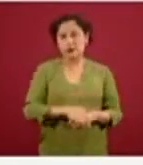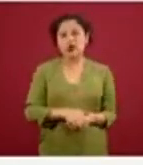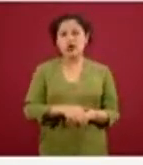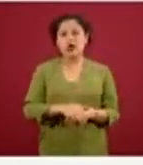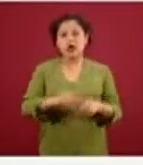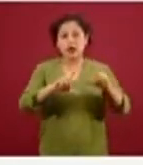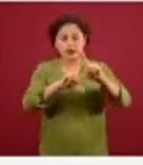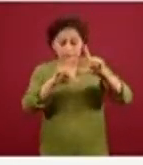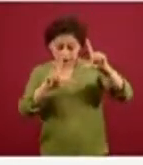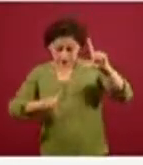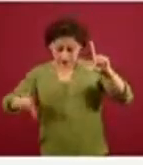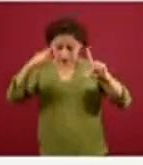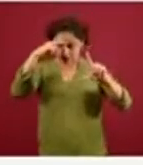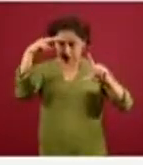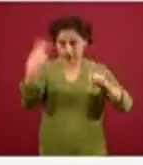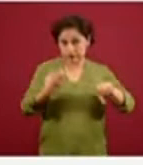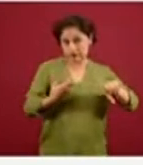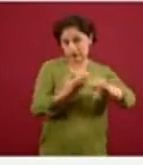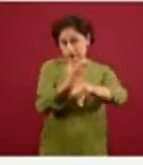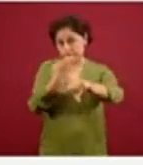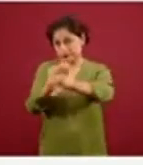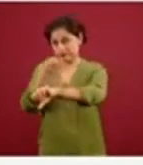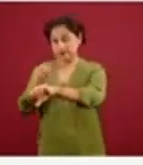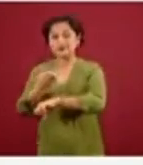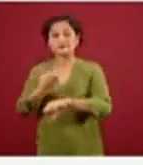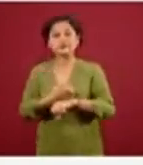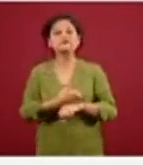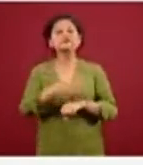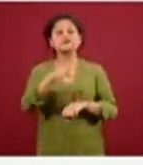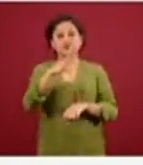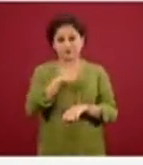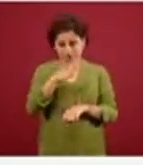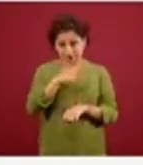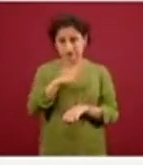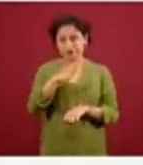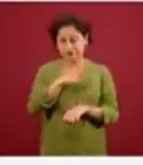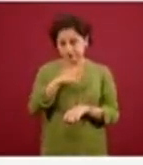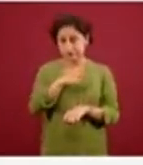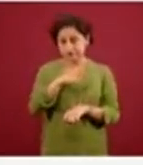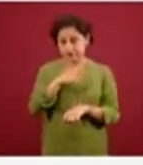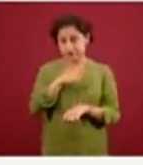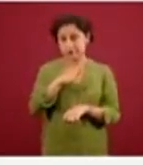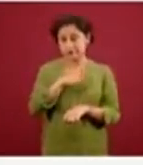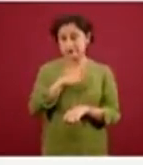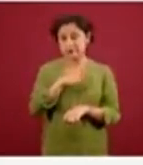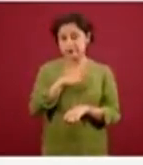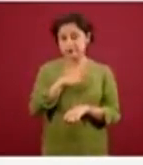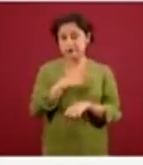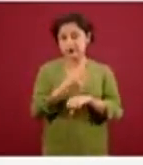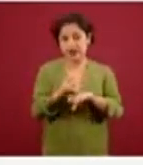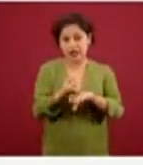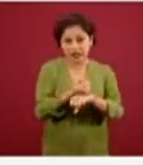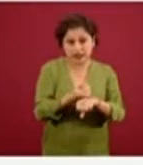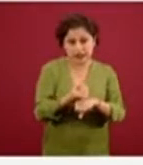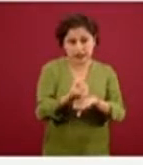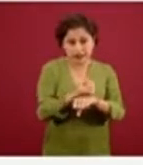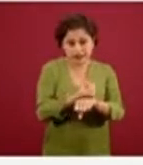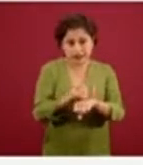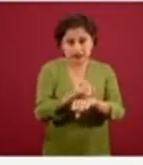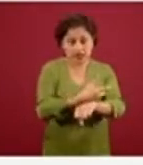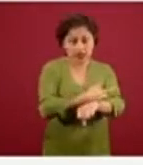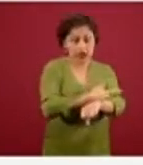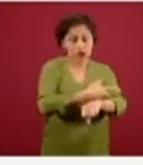entidades federativas cuentan con una tecnología que se llama una metodología, un método de obtención de plasma que es